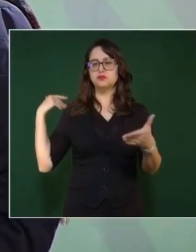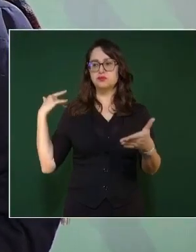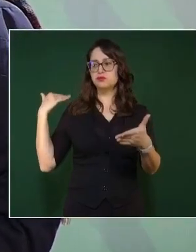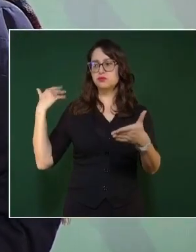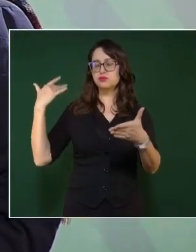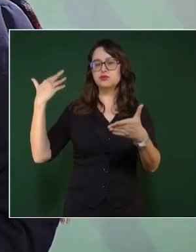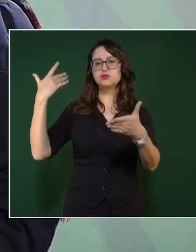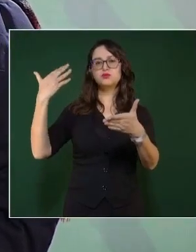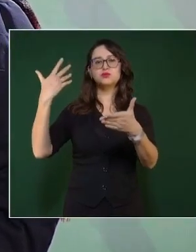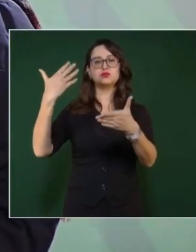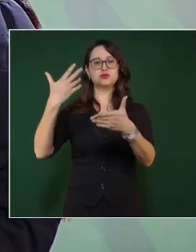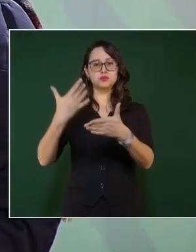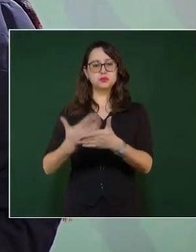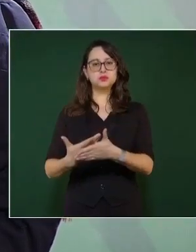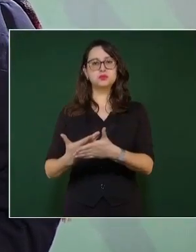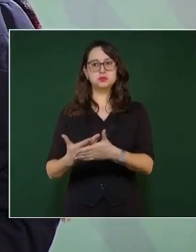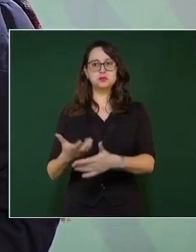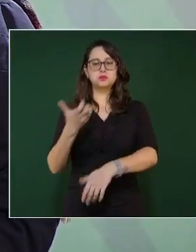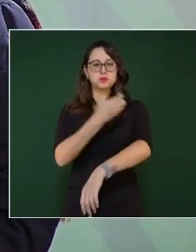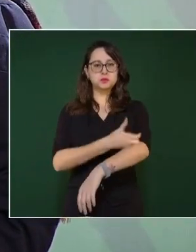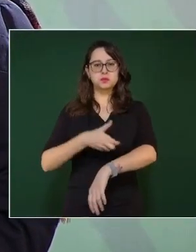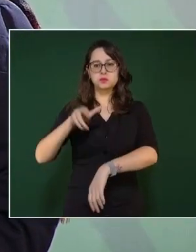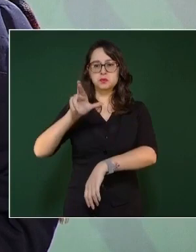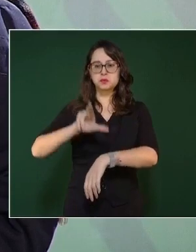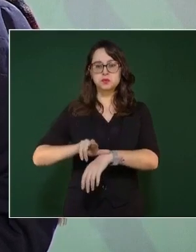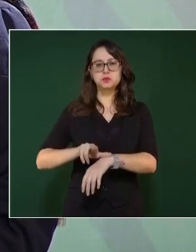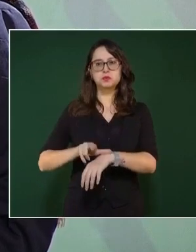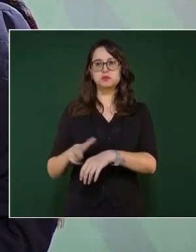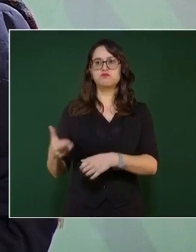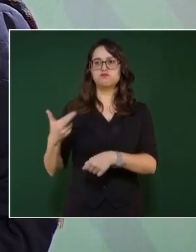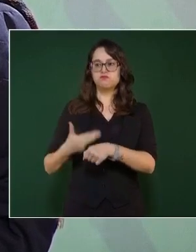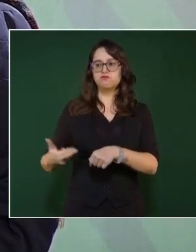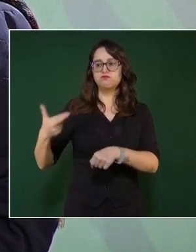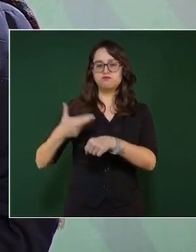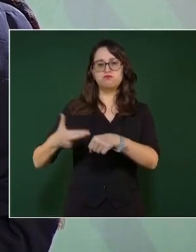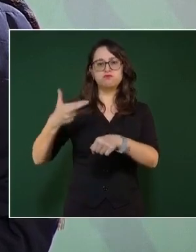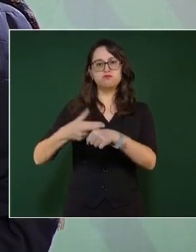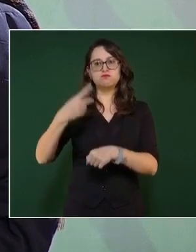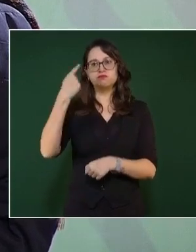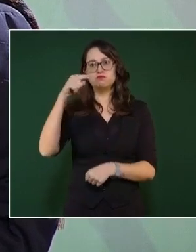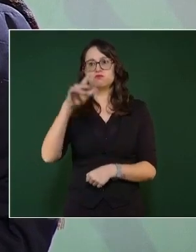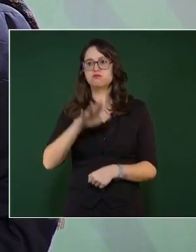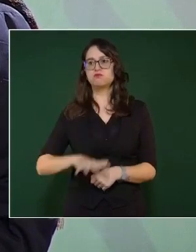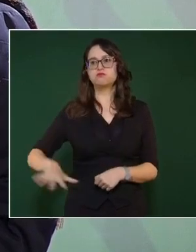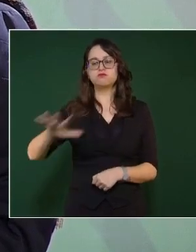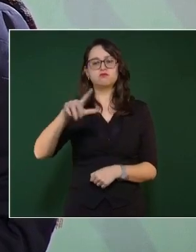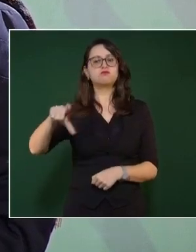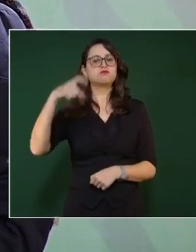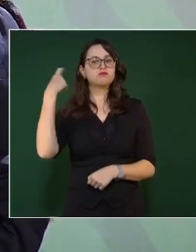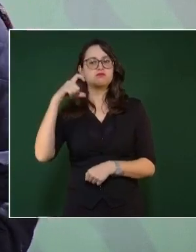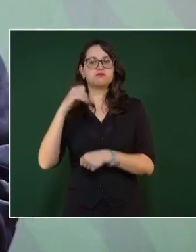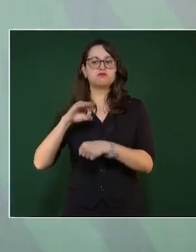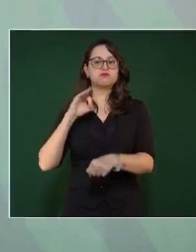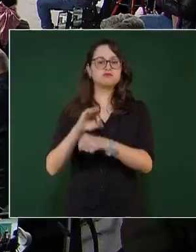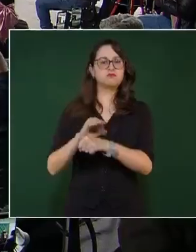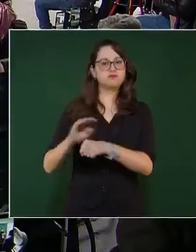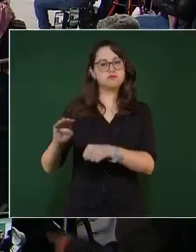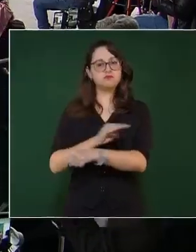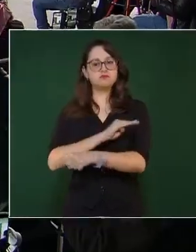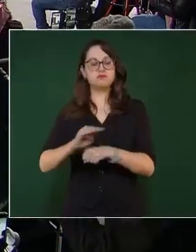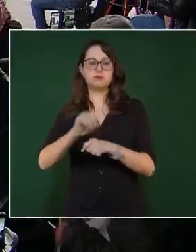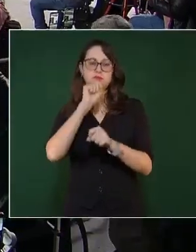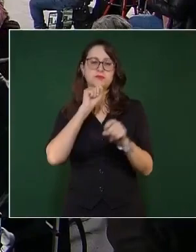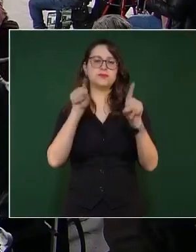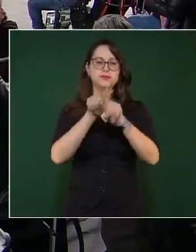coordinada en beneficio del pueblo de Querétaro y del pueblo de México. Mauricio.